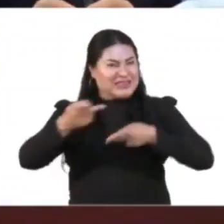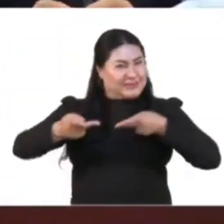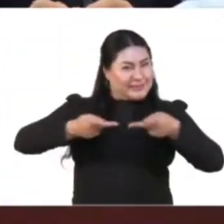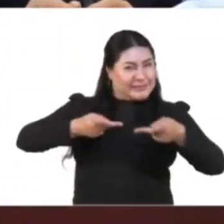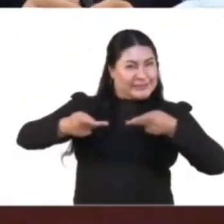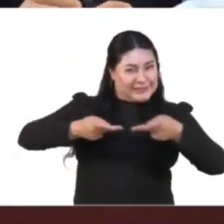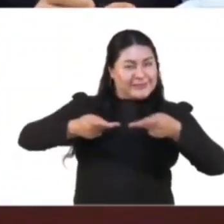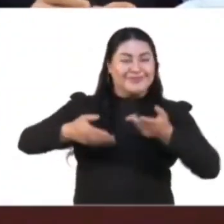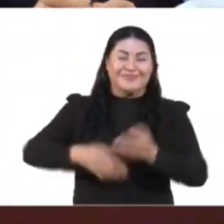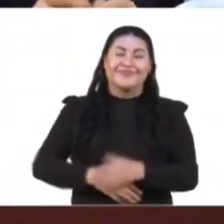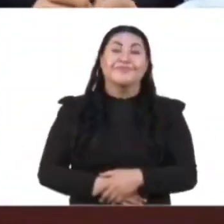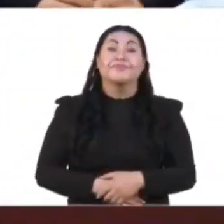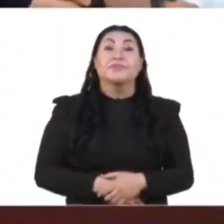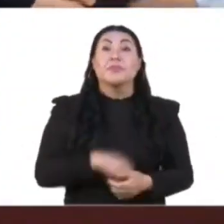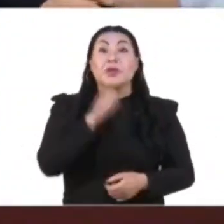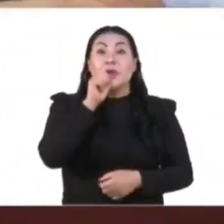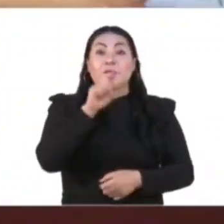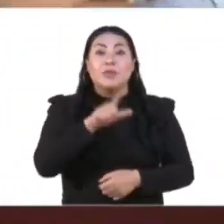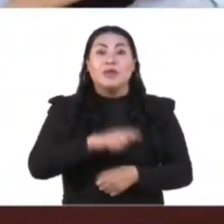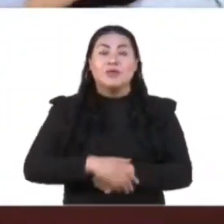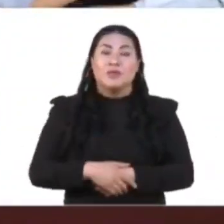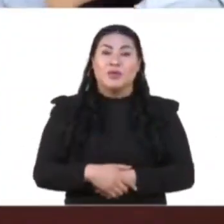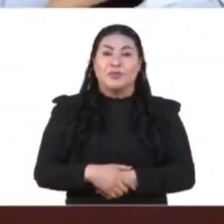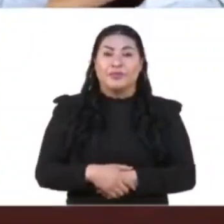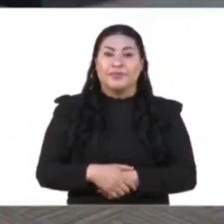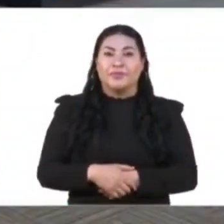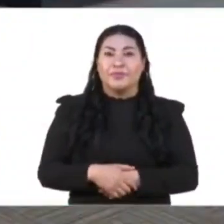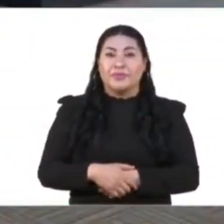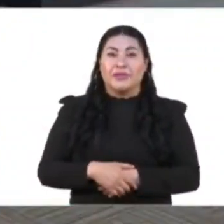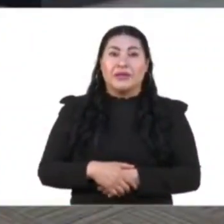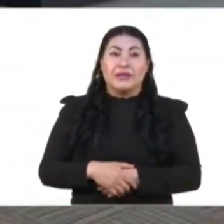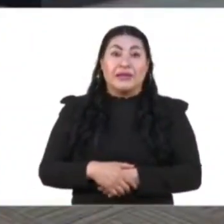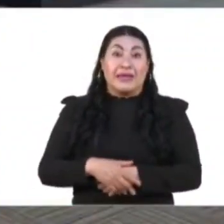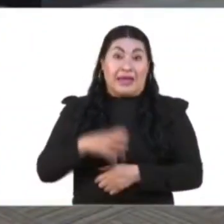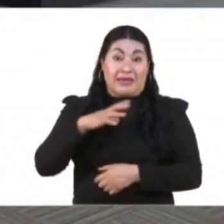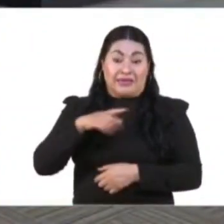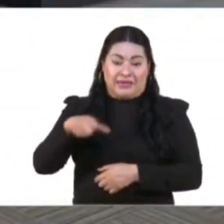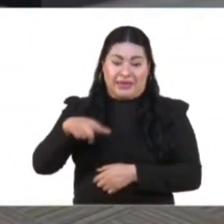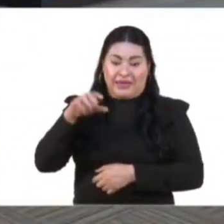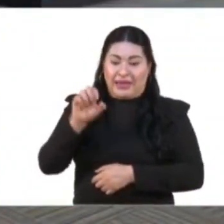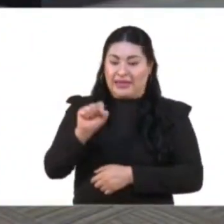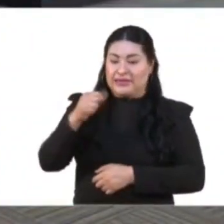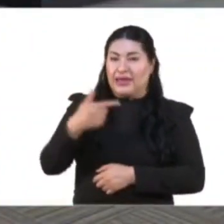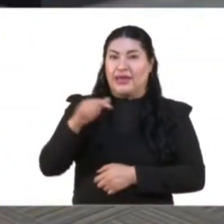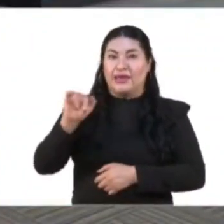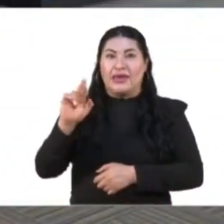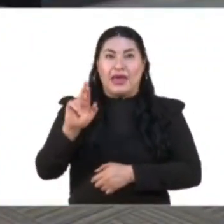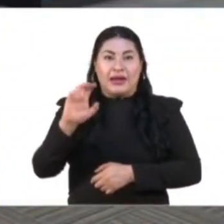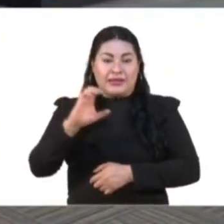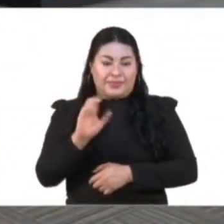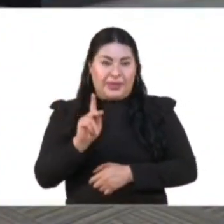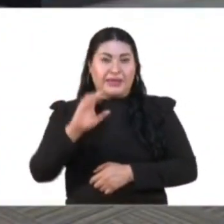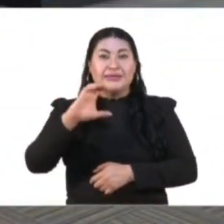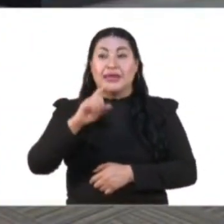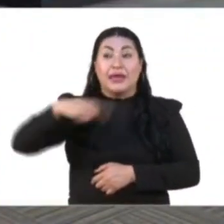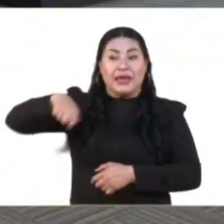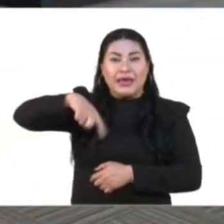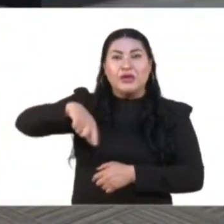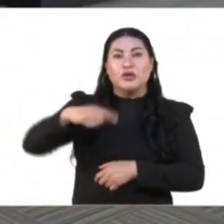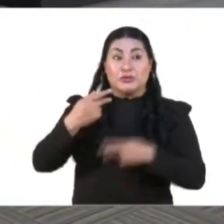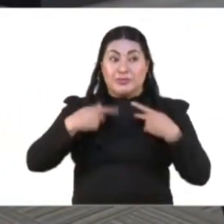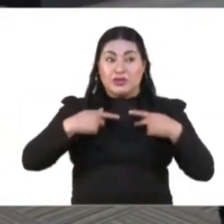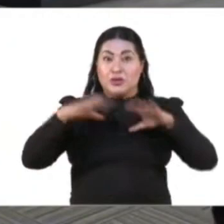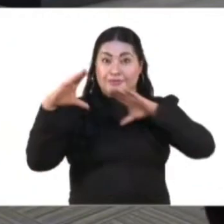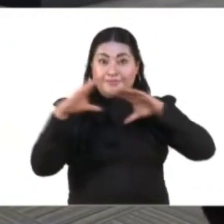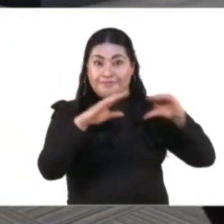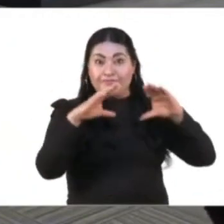la Secretaría ha dado muchísimas capacitaciones, desde unidades habitacionales con la